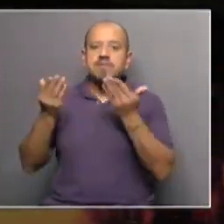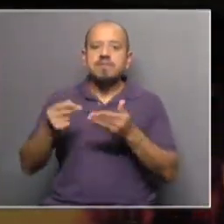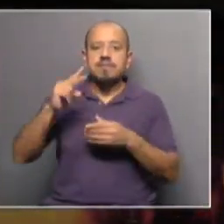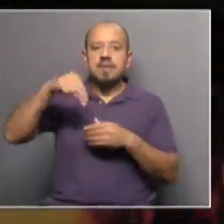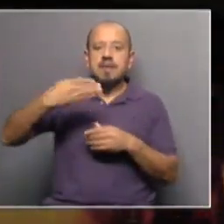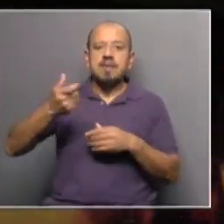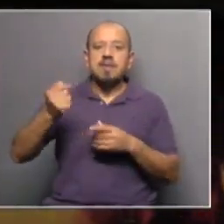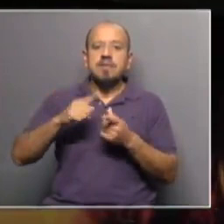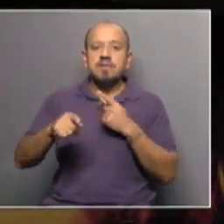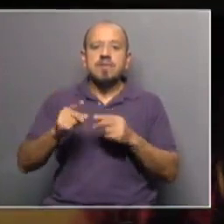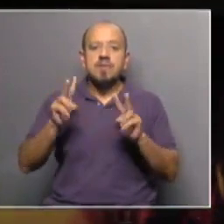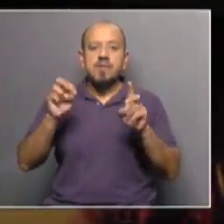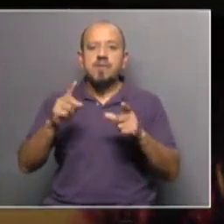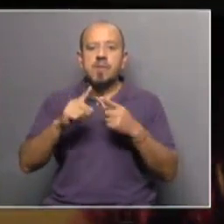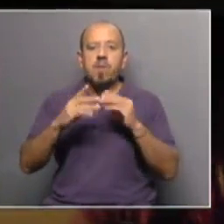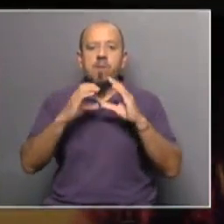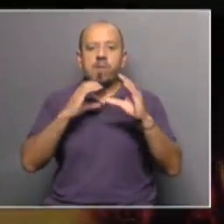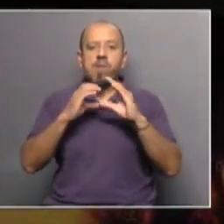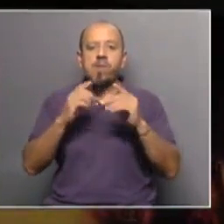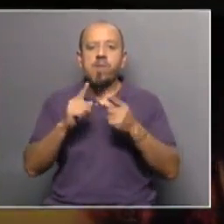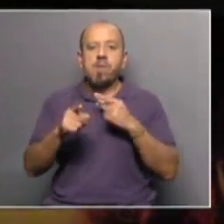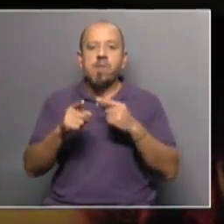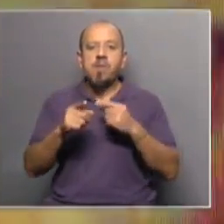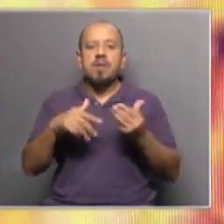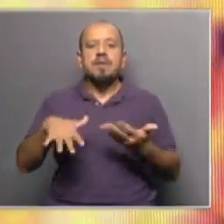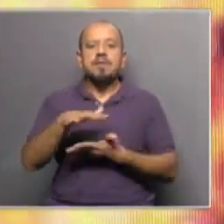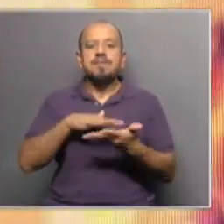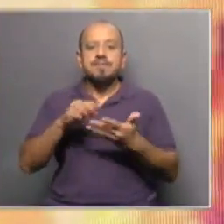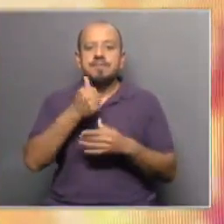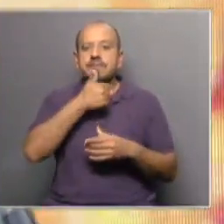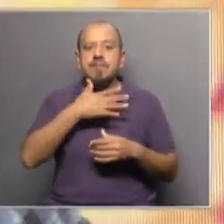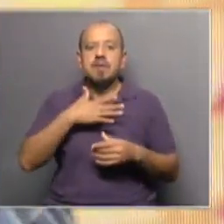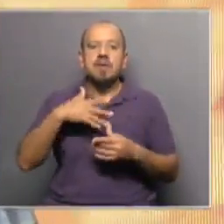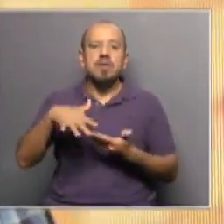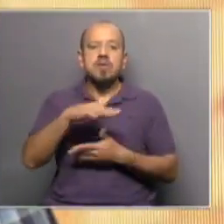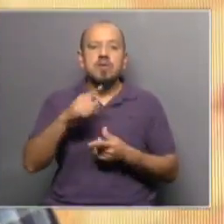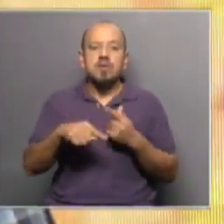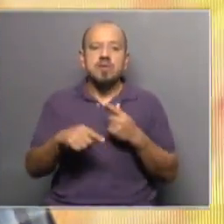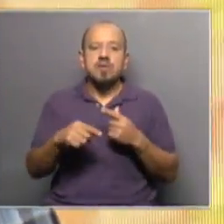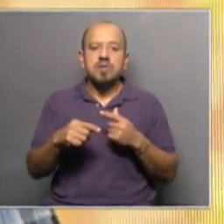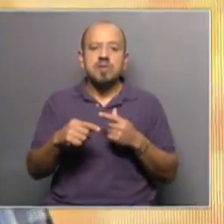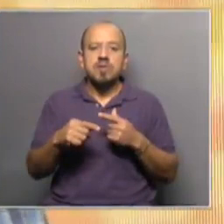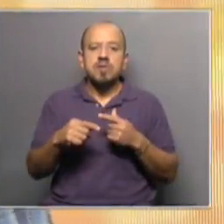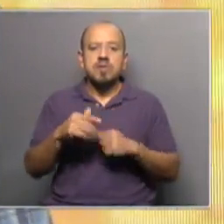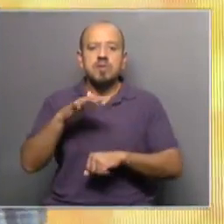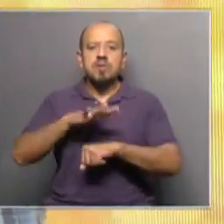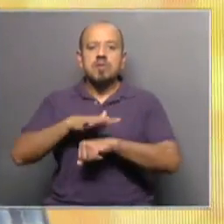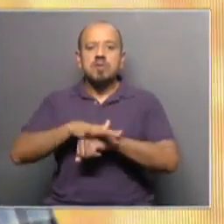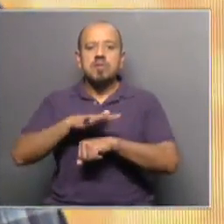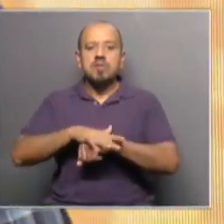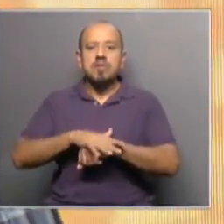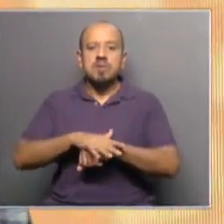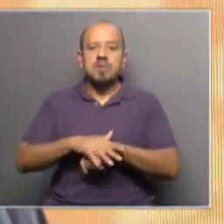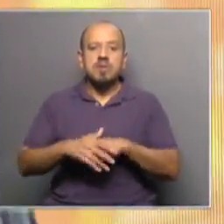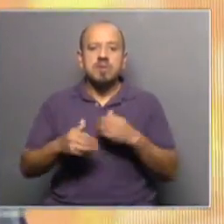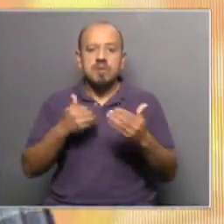NFL, ¿no? El tema de los medios va muy de la mano con el contexto histórico también, porque es lo que dice Gabriel. Momentos en los que los medios dan un poquito